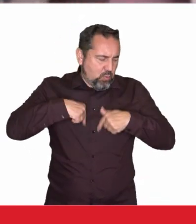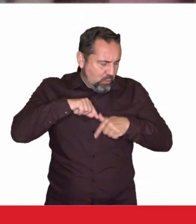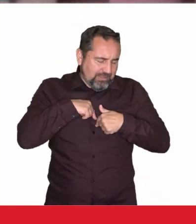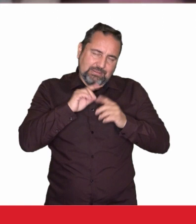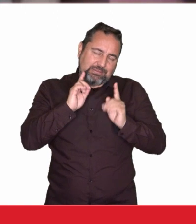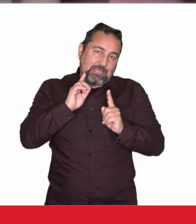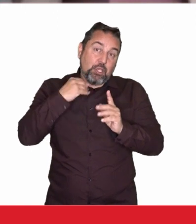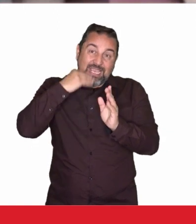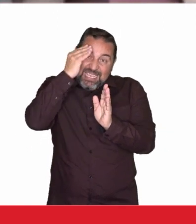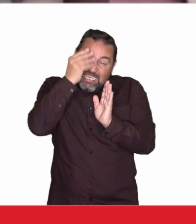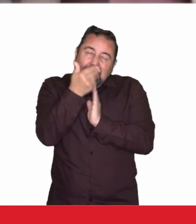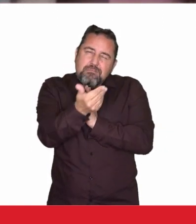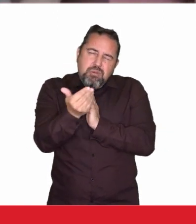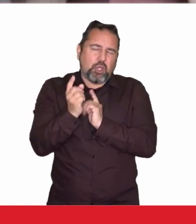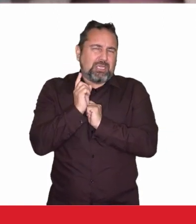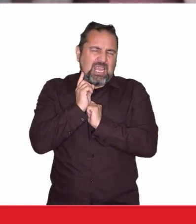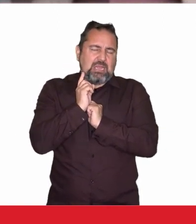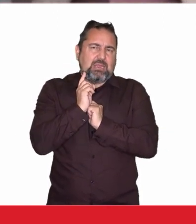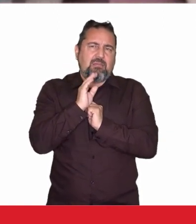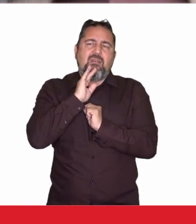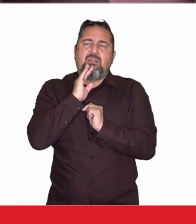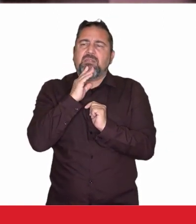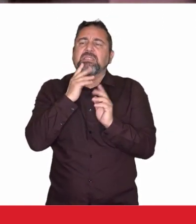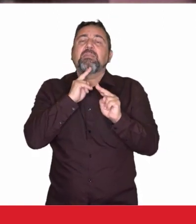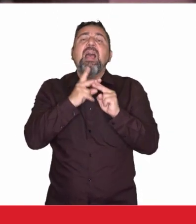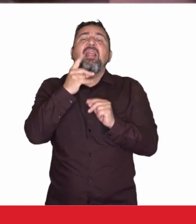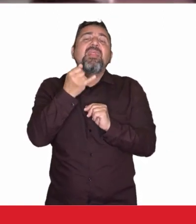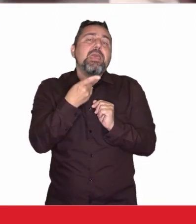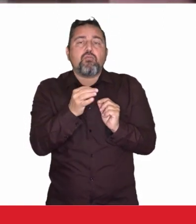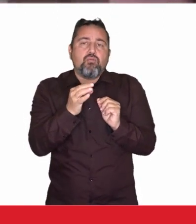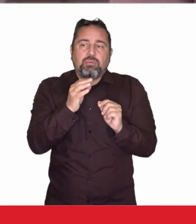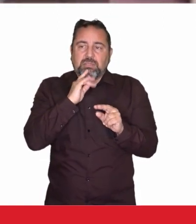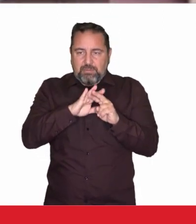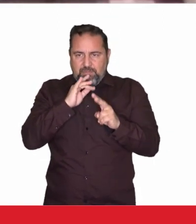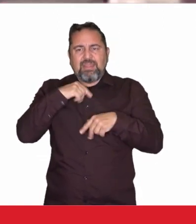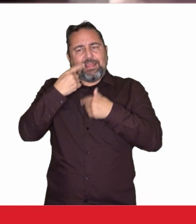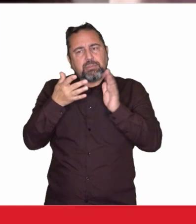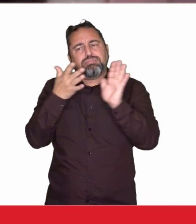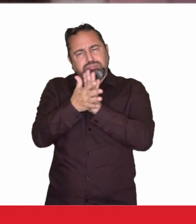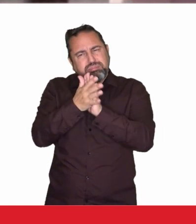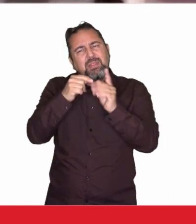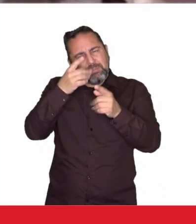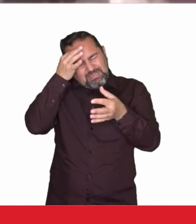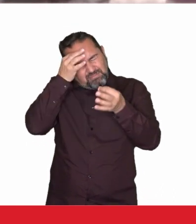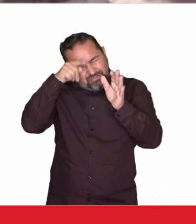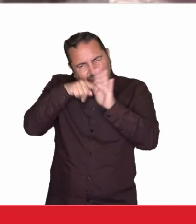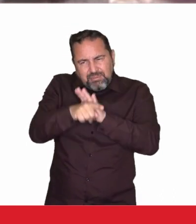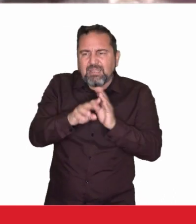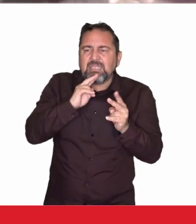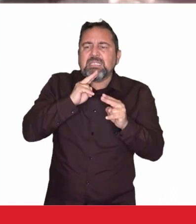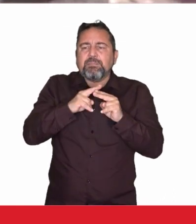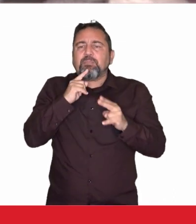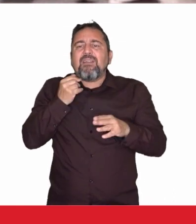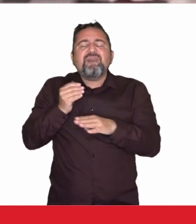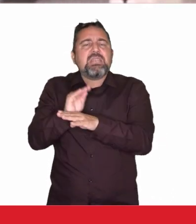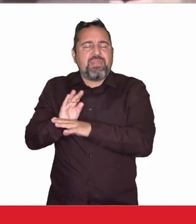Una idea nuestra, y que creemos que es muy importante, también muy relacionado con esto que planteaba antes Diego, de lo que llamamos el pulmón financiero, que luego vamos a hablar un pelín de